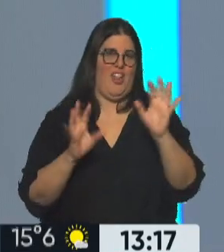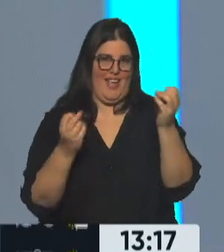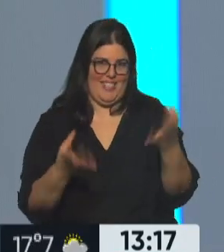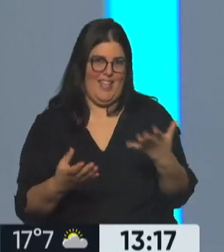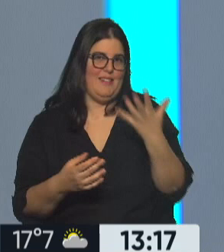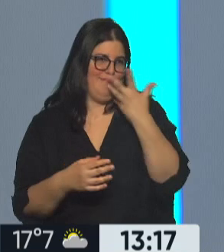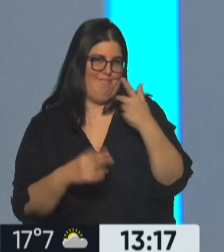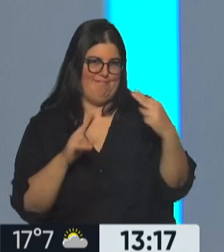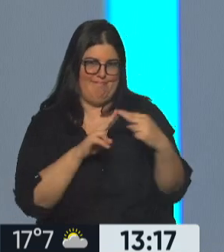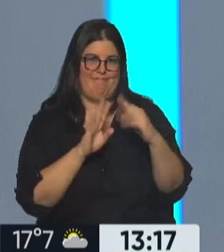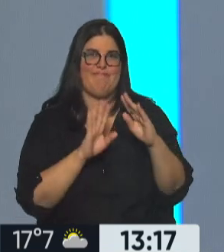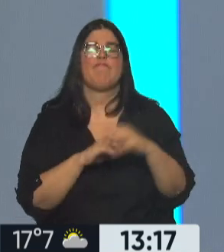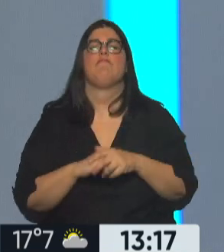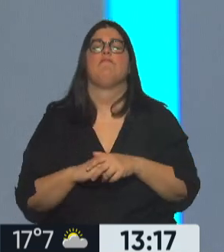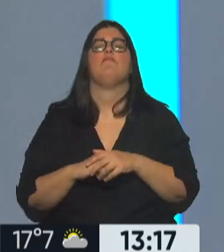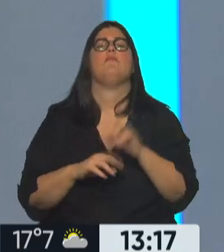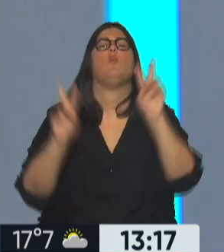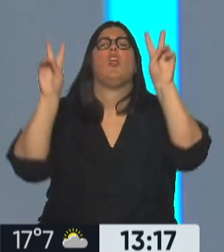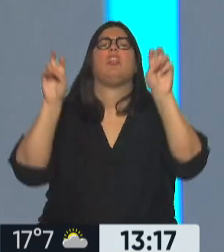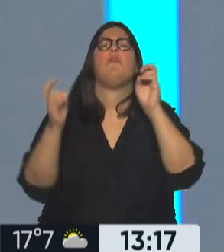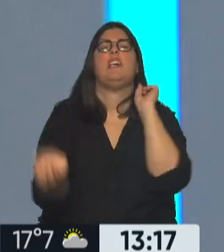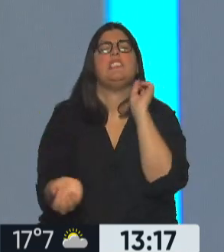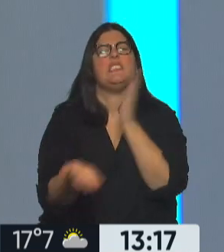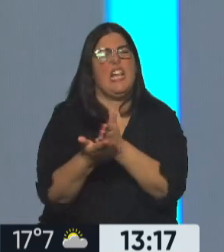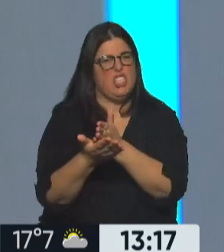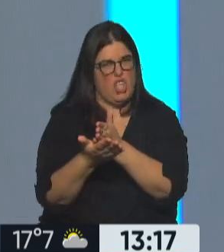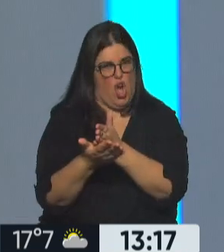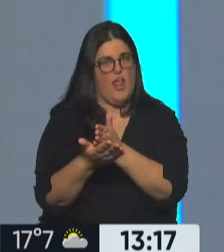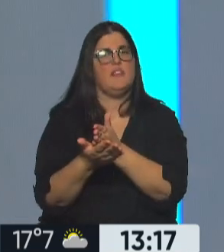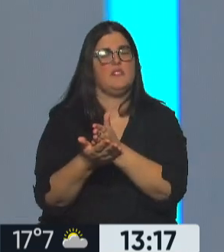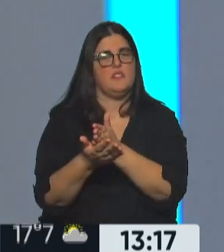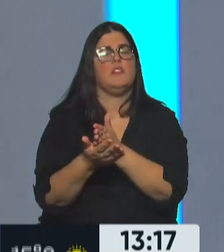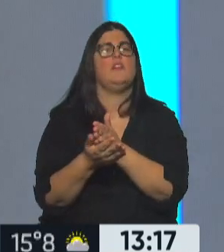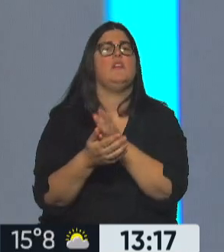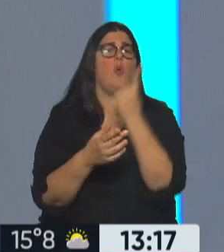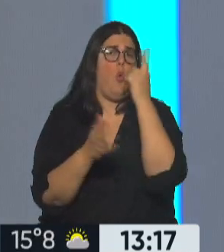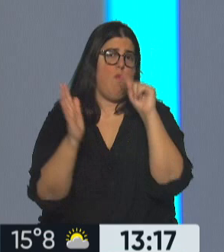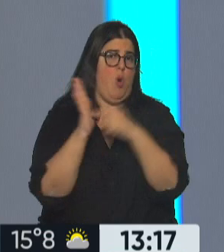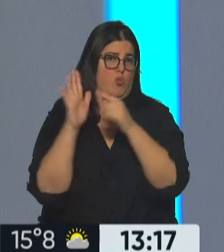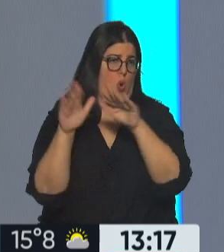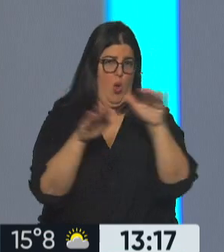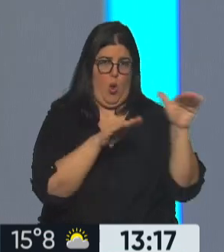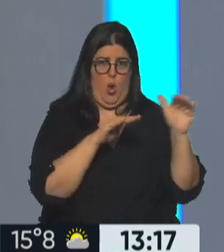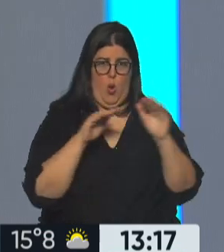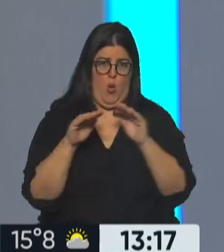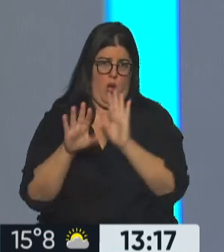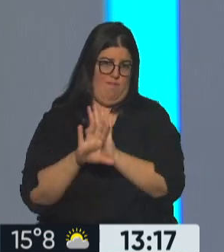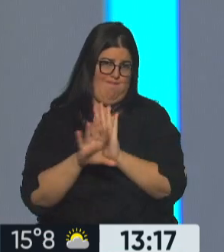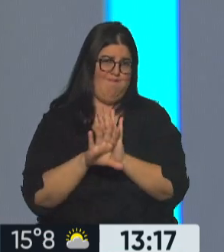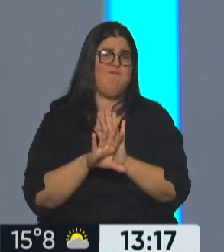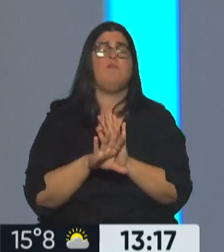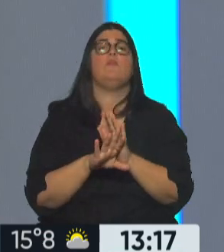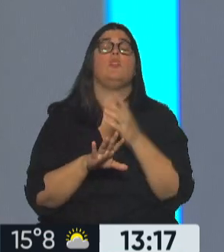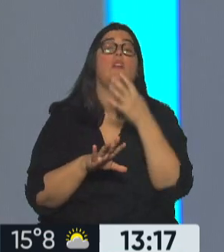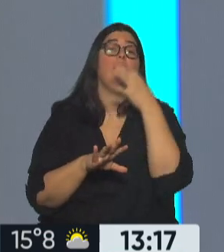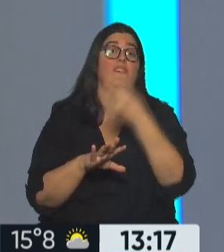El tema sanciones es uno de los denominadores comunes, si se quiere, porque en el